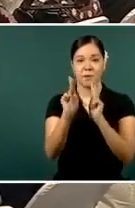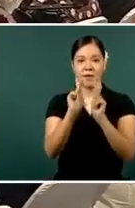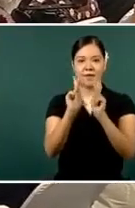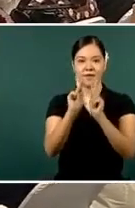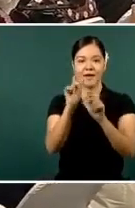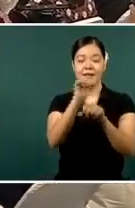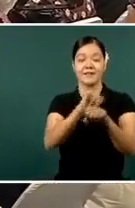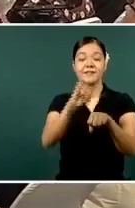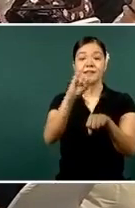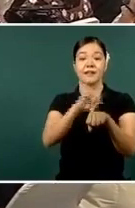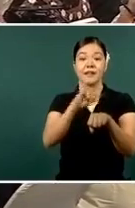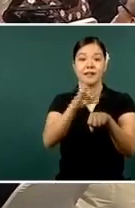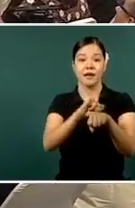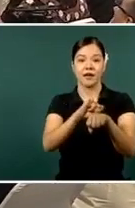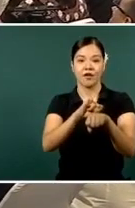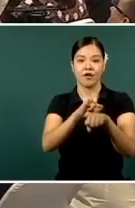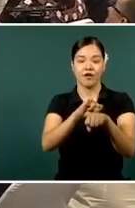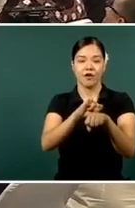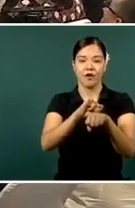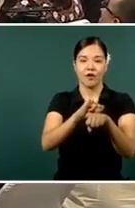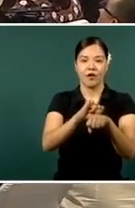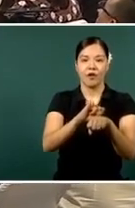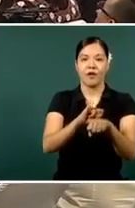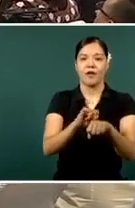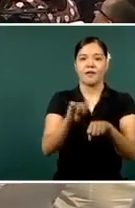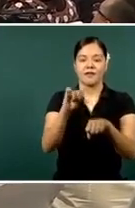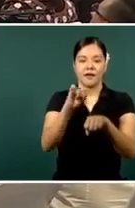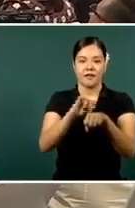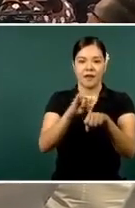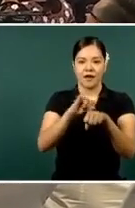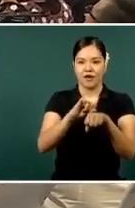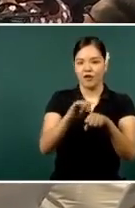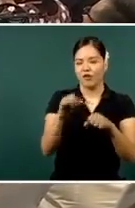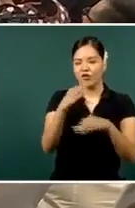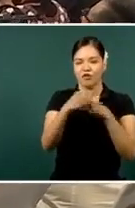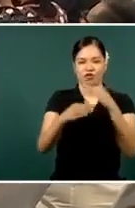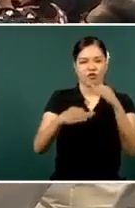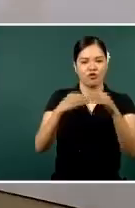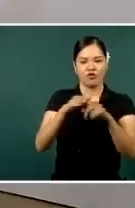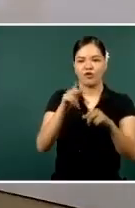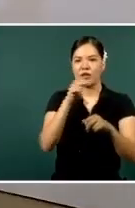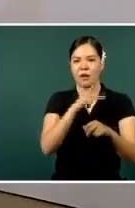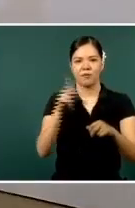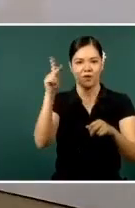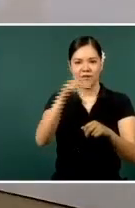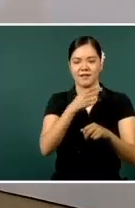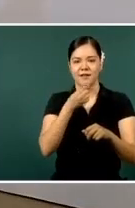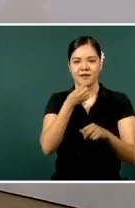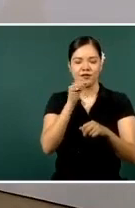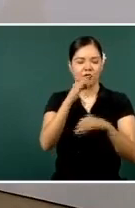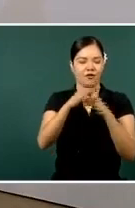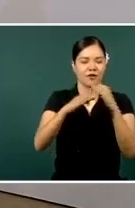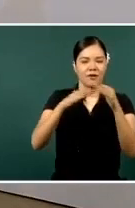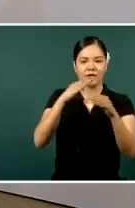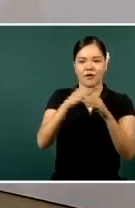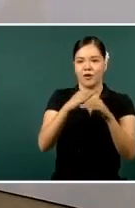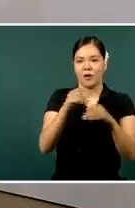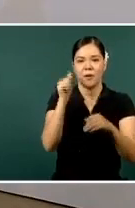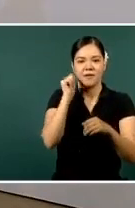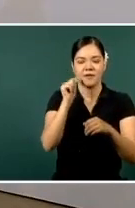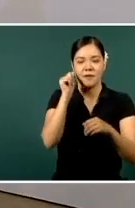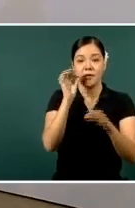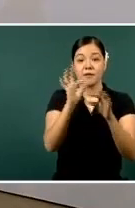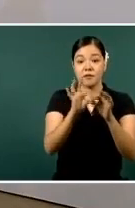secretario de la Defensa, el secretario de Marina, el secretario de Seguridad Pública, la secretaria